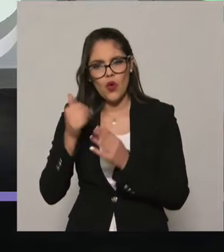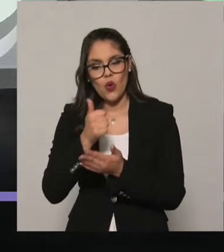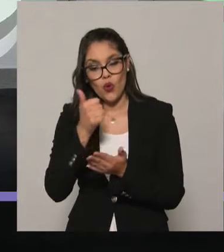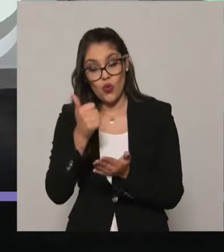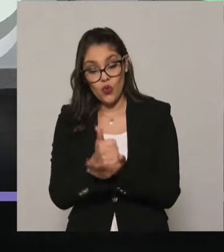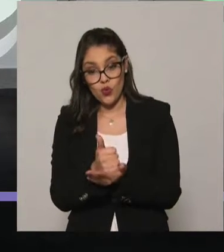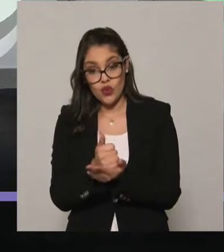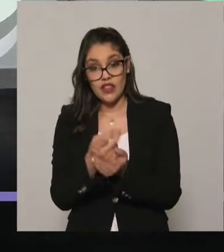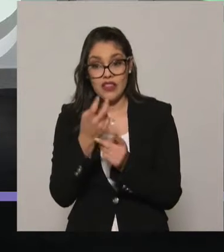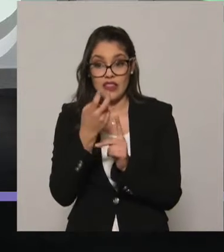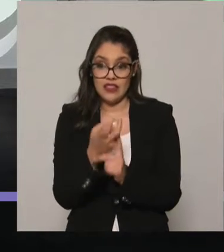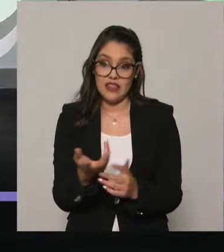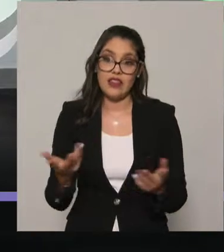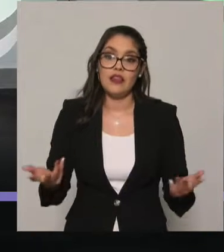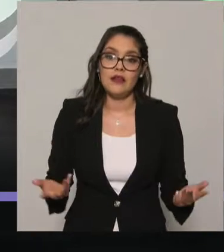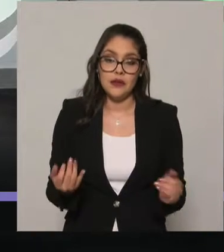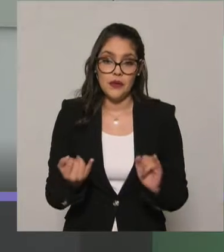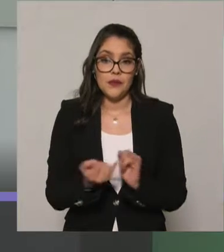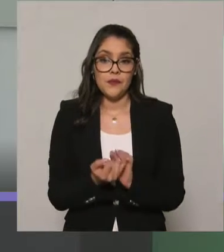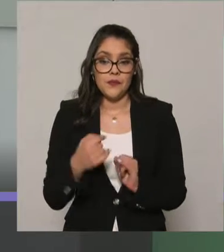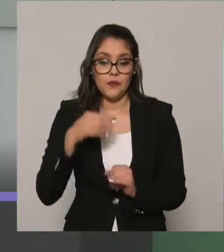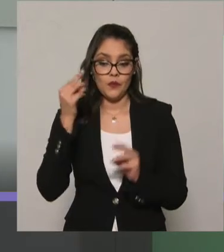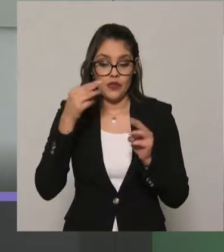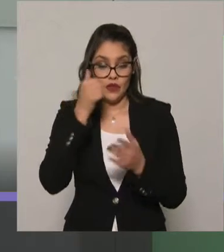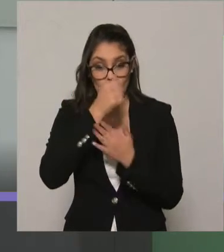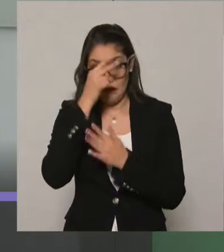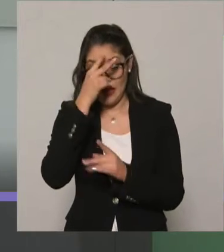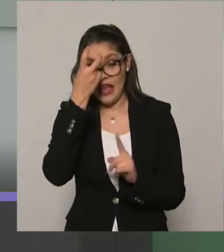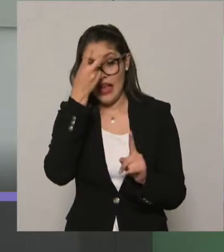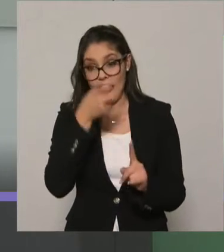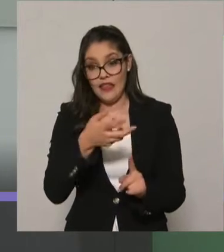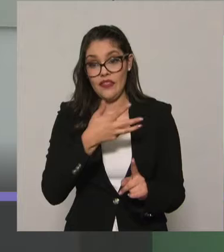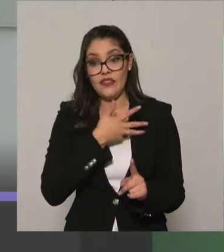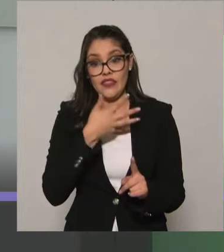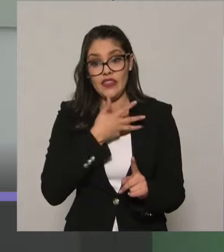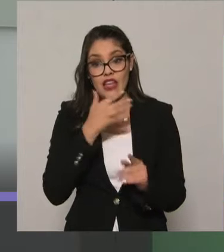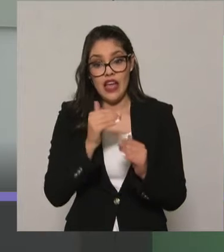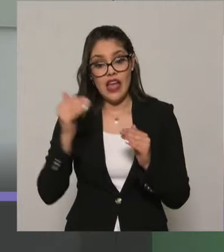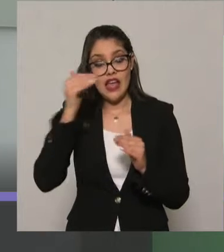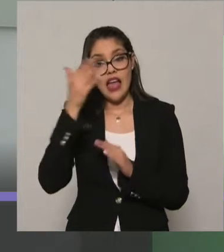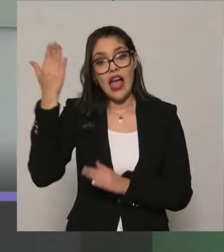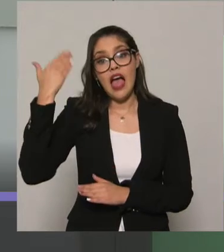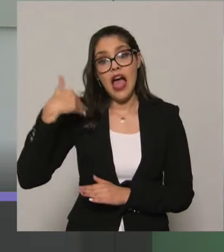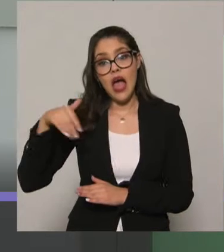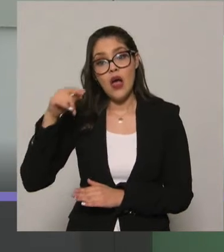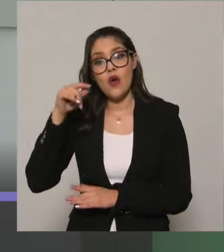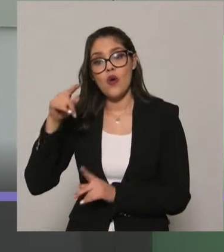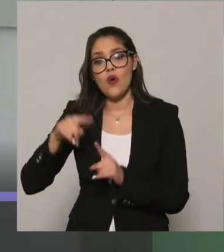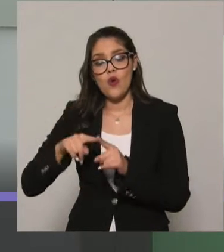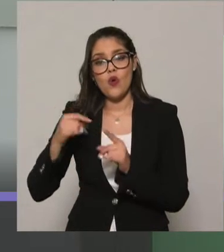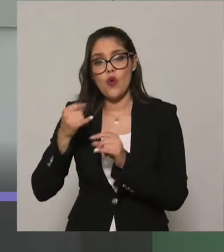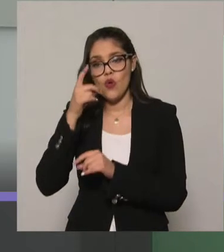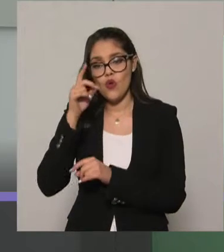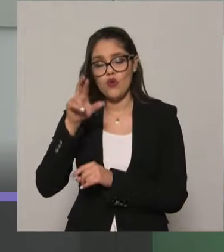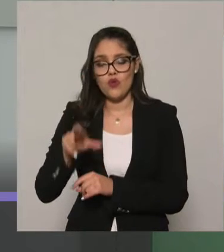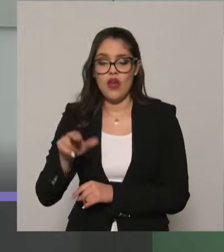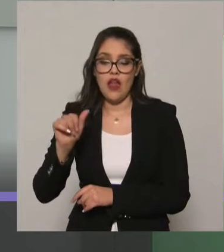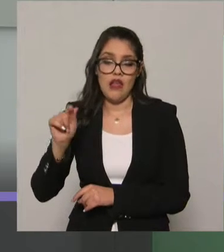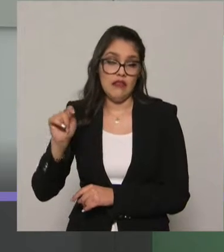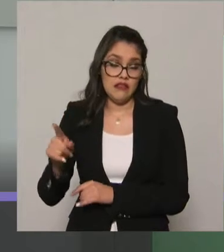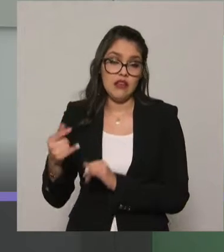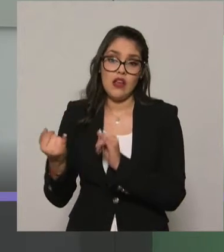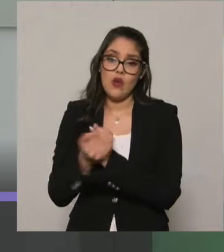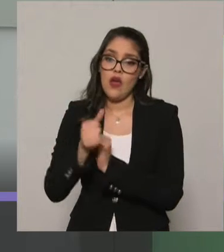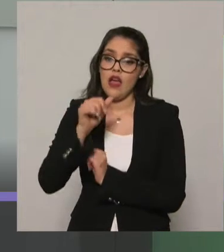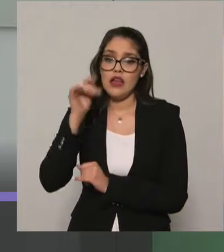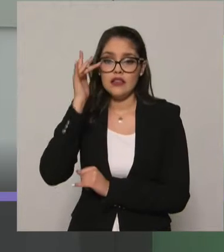que estás yendo a los detalles, en el Museo de la Ciudad de México, ahí está una parte de lo que fue el estudio del doctor Atl también. Claro, y Santa María la Ribera,